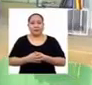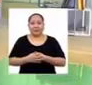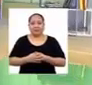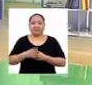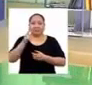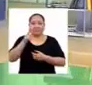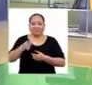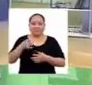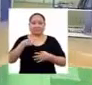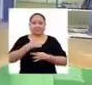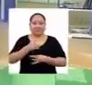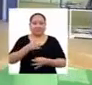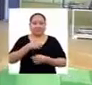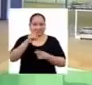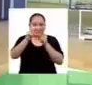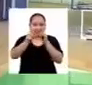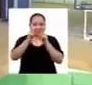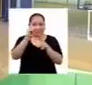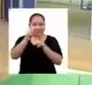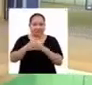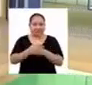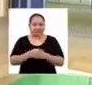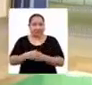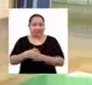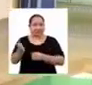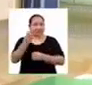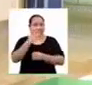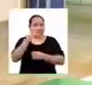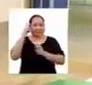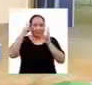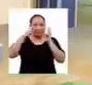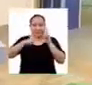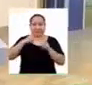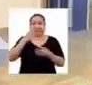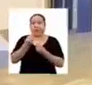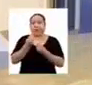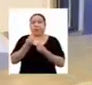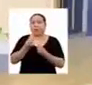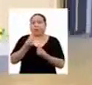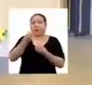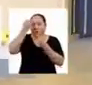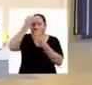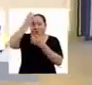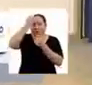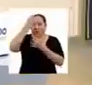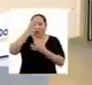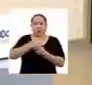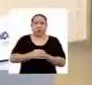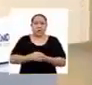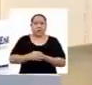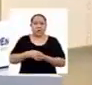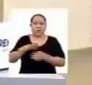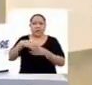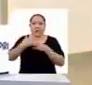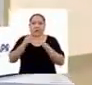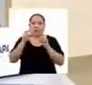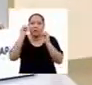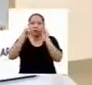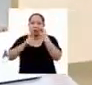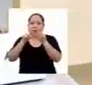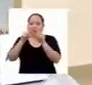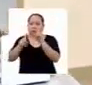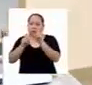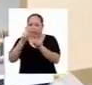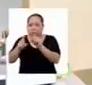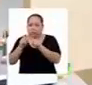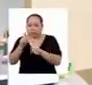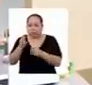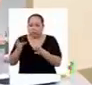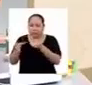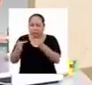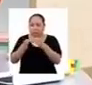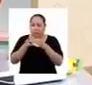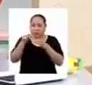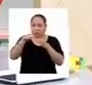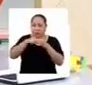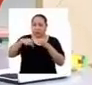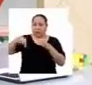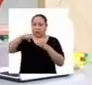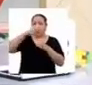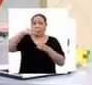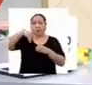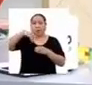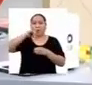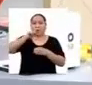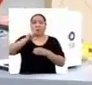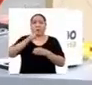¡Qué interesantes preguntas! Vamos a tener mucha información después de aplicarlas a nuestra muestra seleccionada.